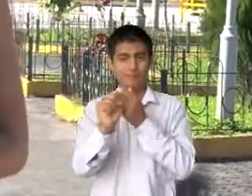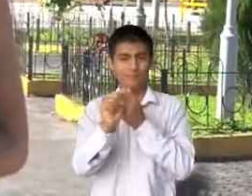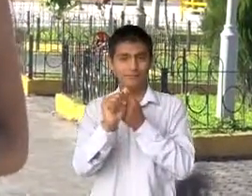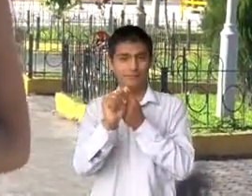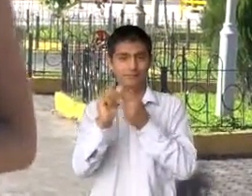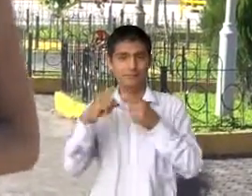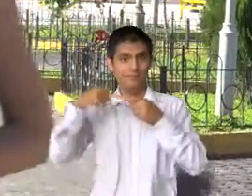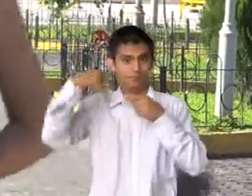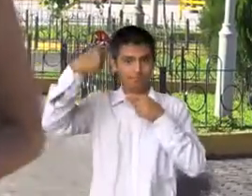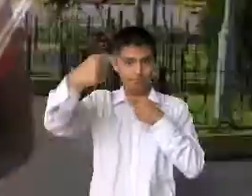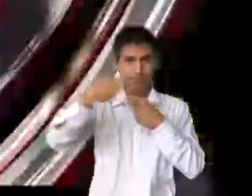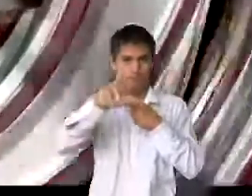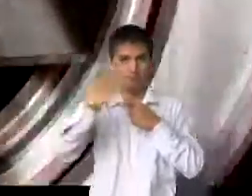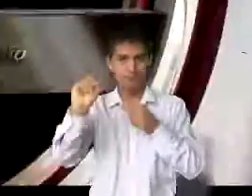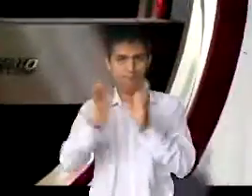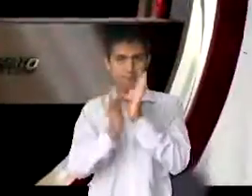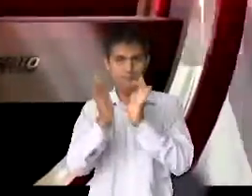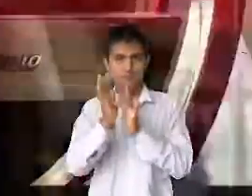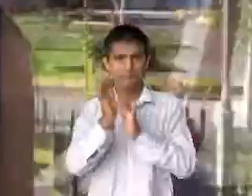su parroquialización.